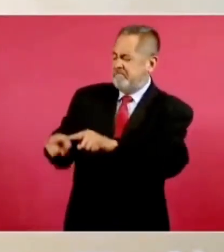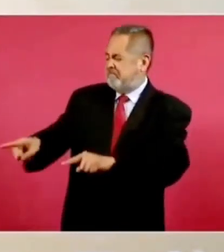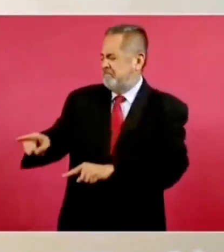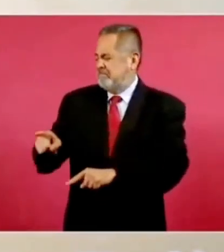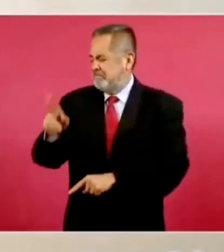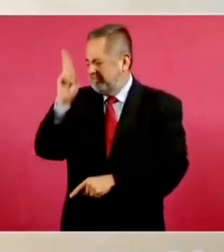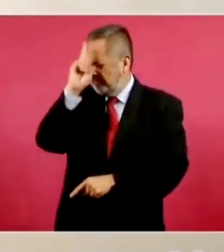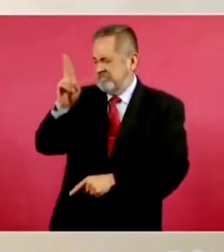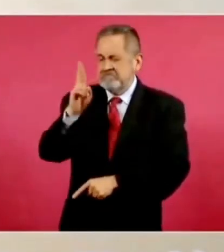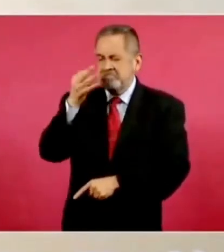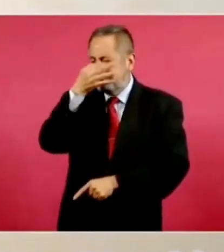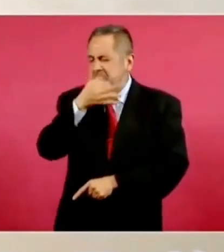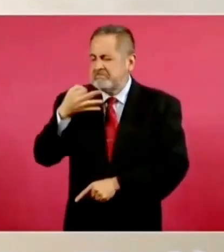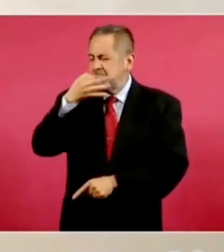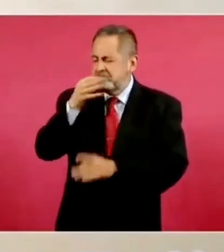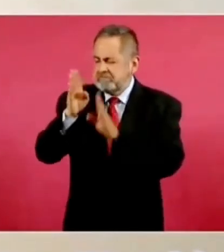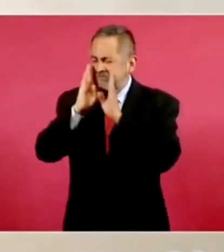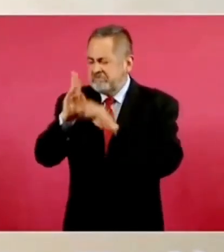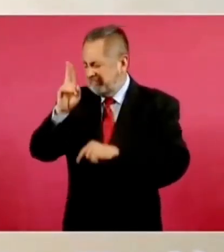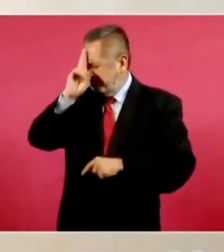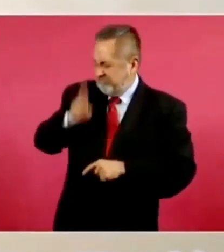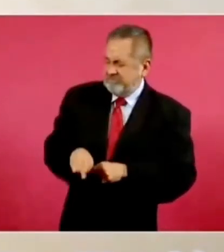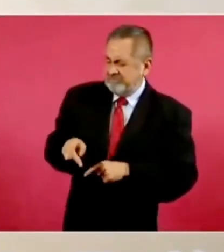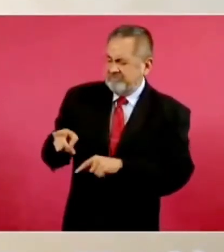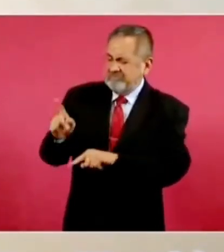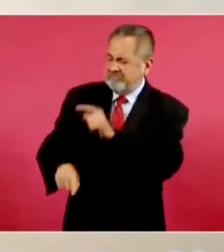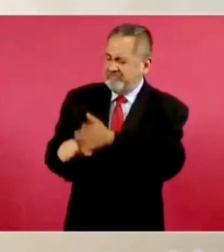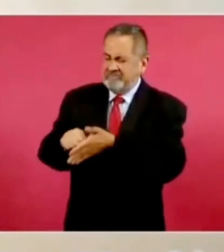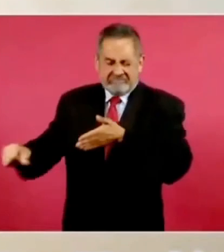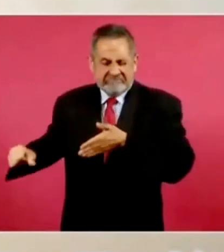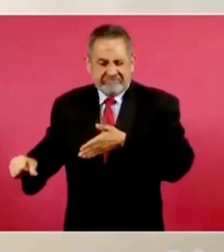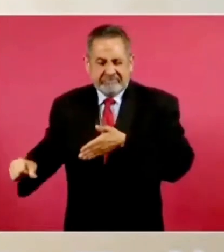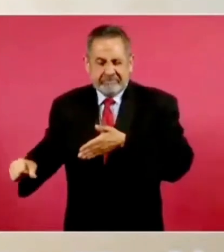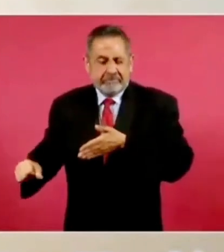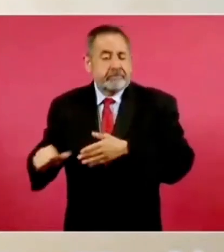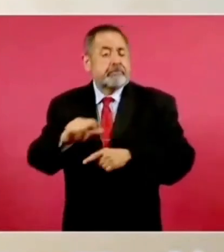y la manera en que lo asesinan.